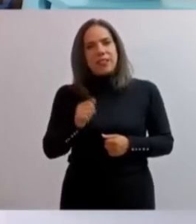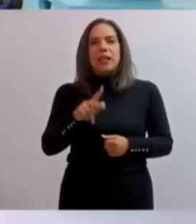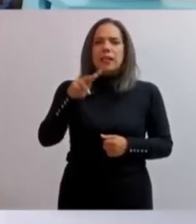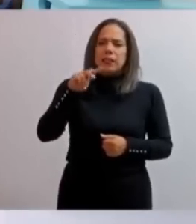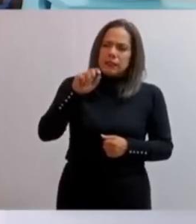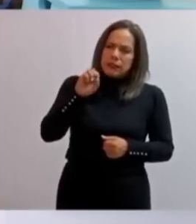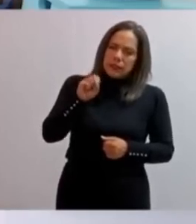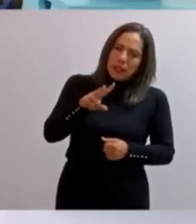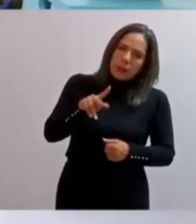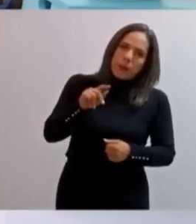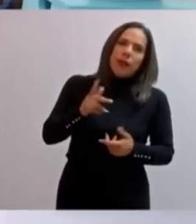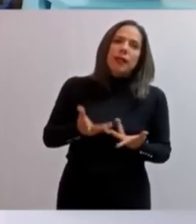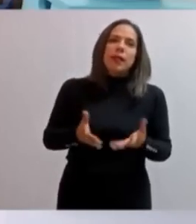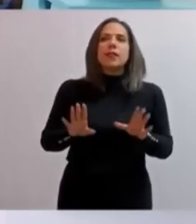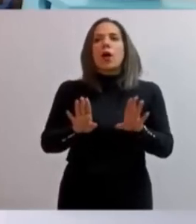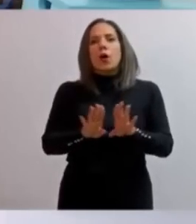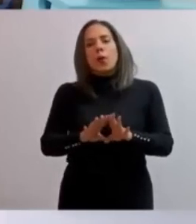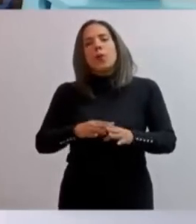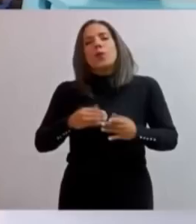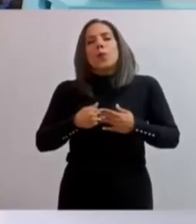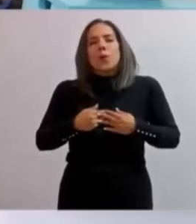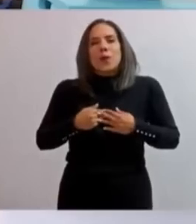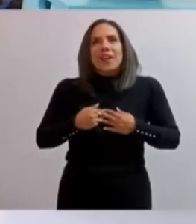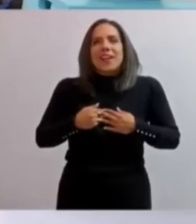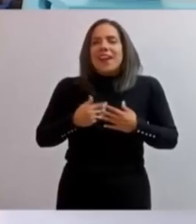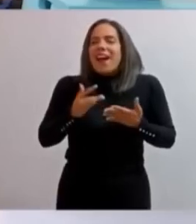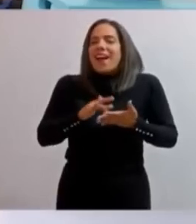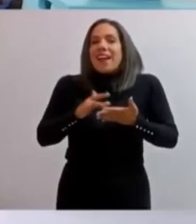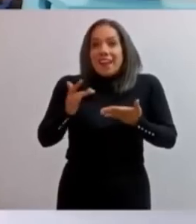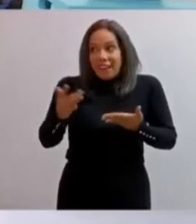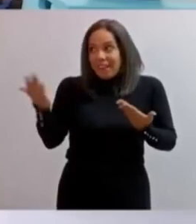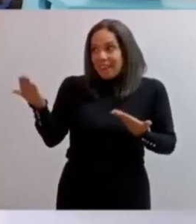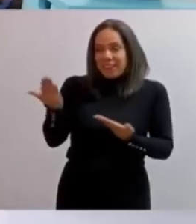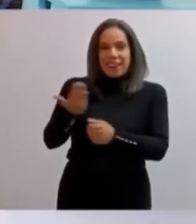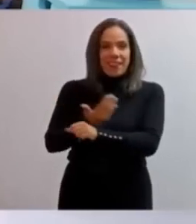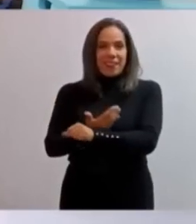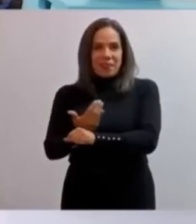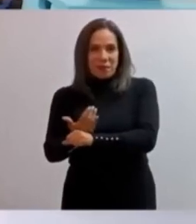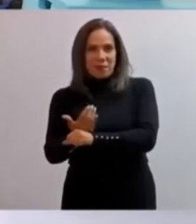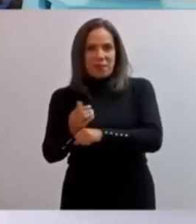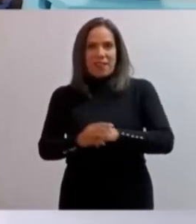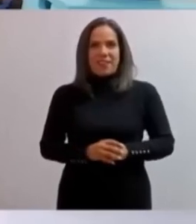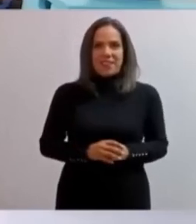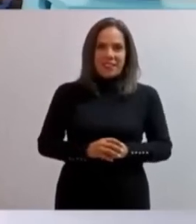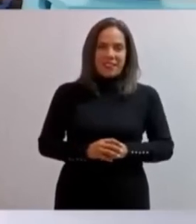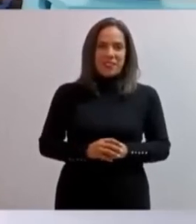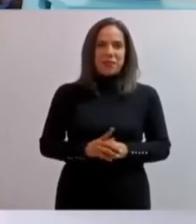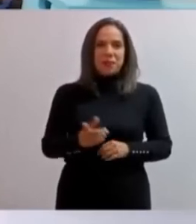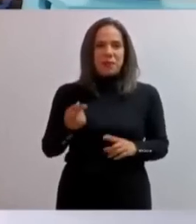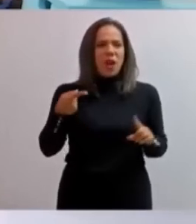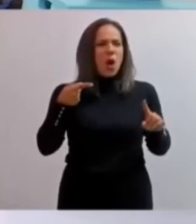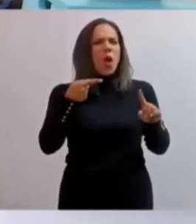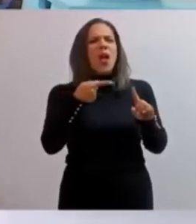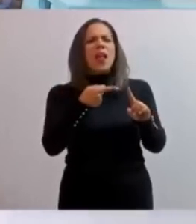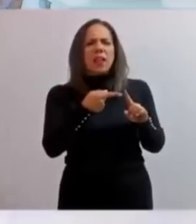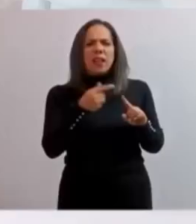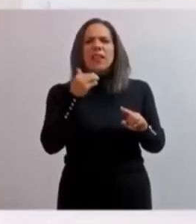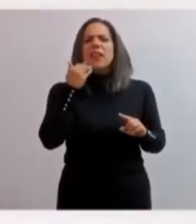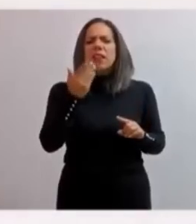particularmente para mí altamente gratificante. quiero señalar,